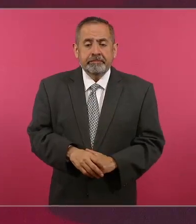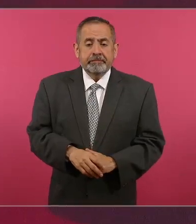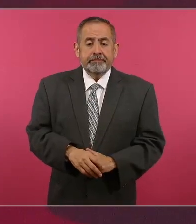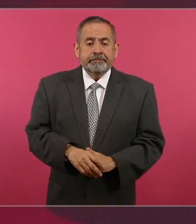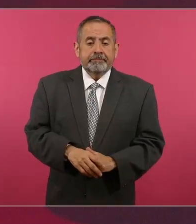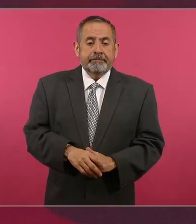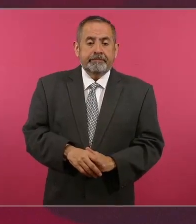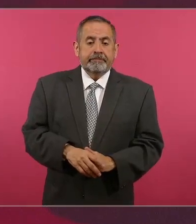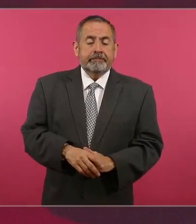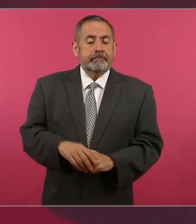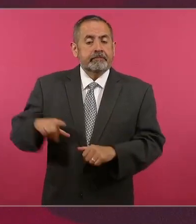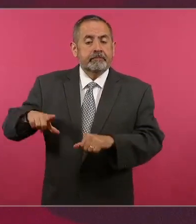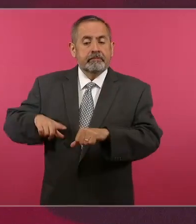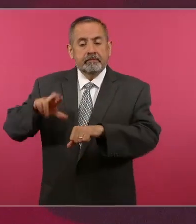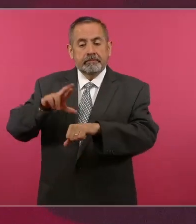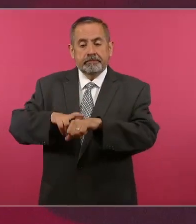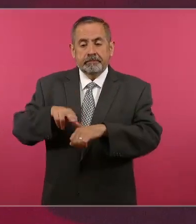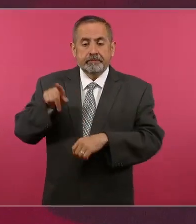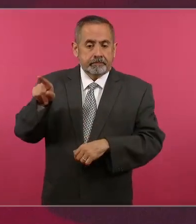el gobernador